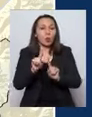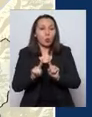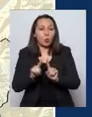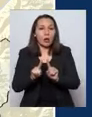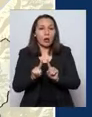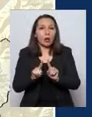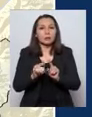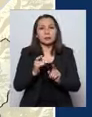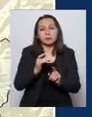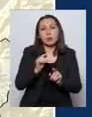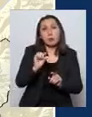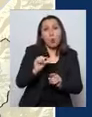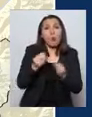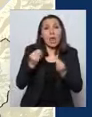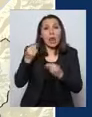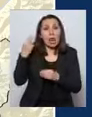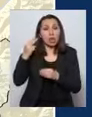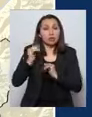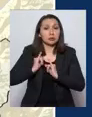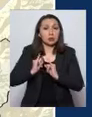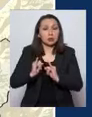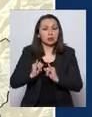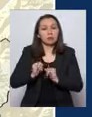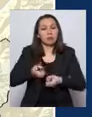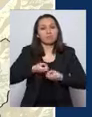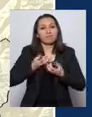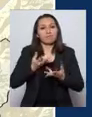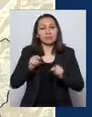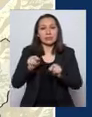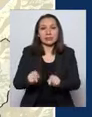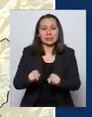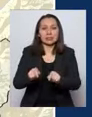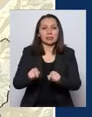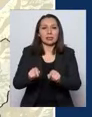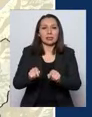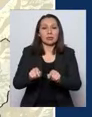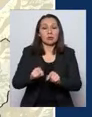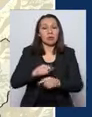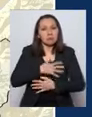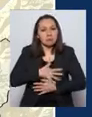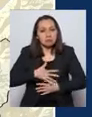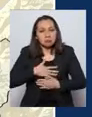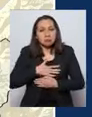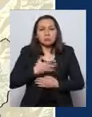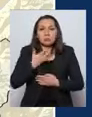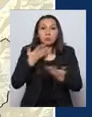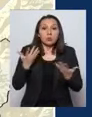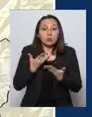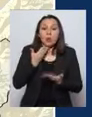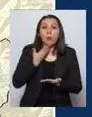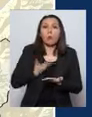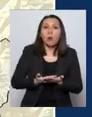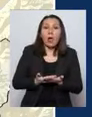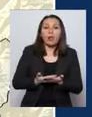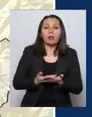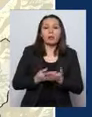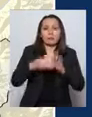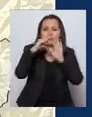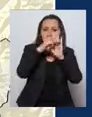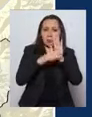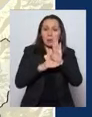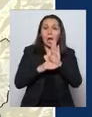pequeñas buenas noticias expresando esta satisfacción por cuando se hacen